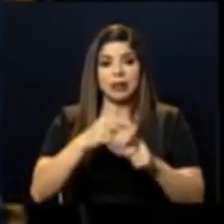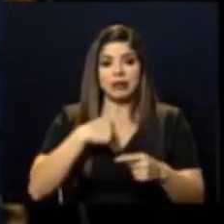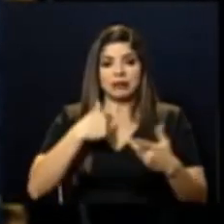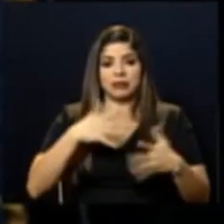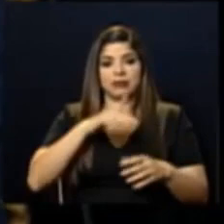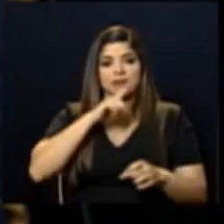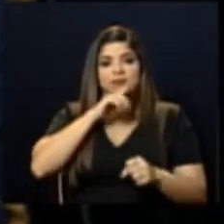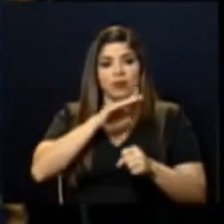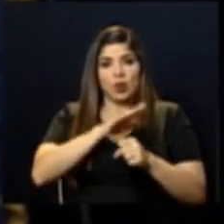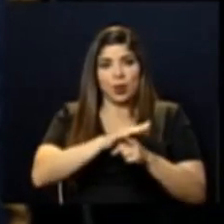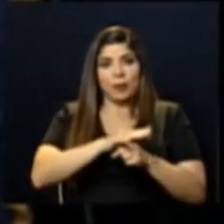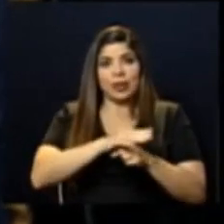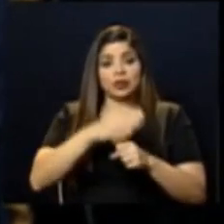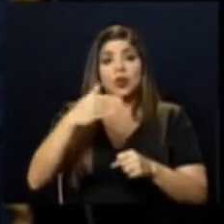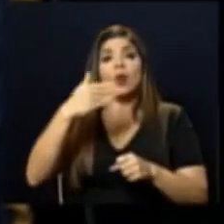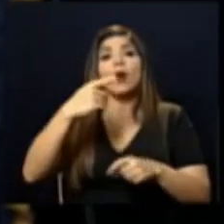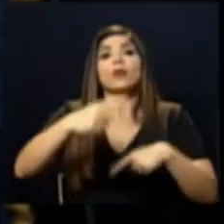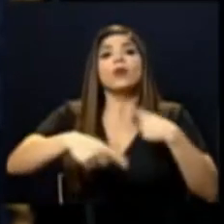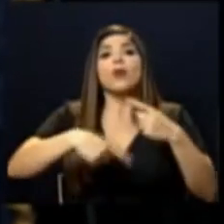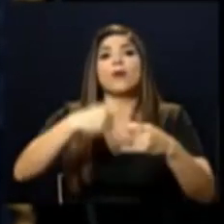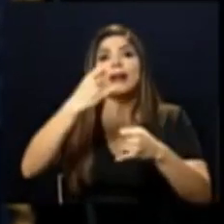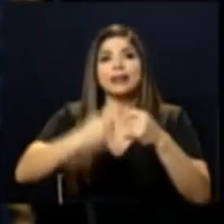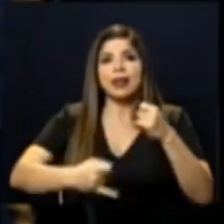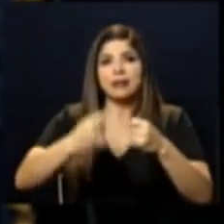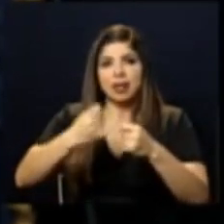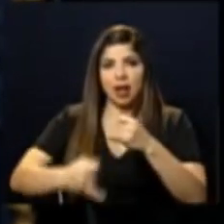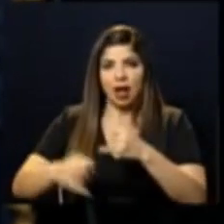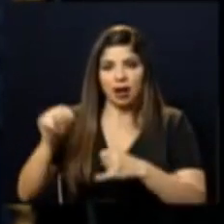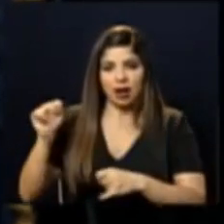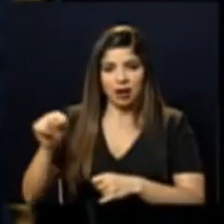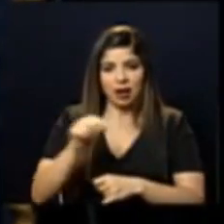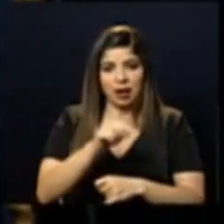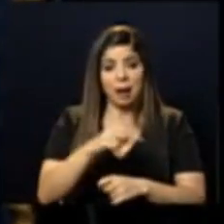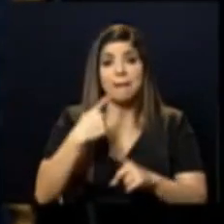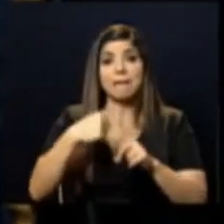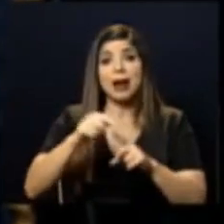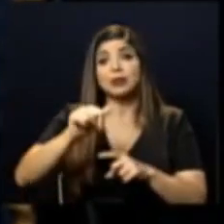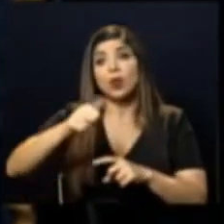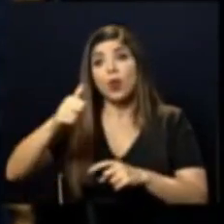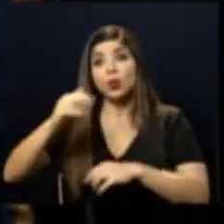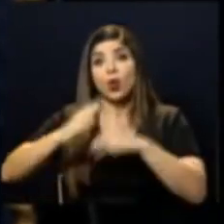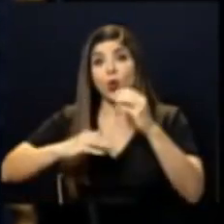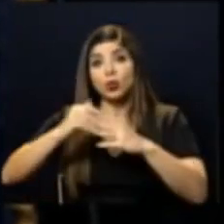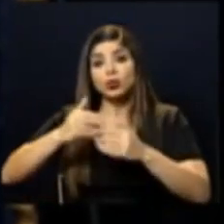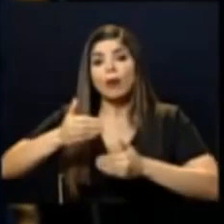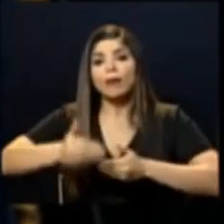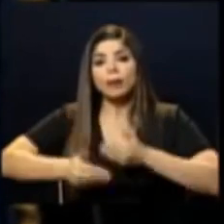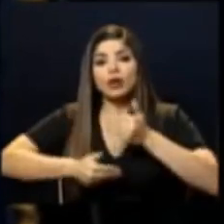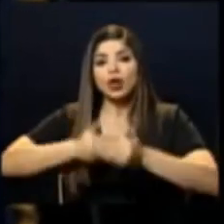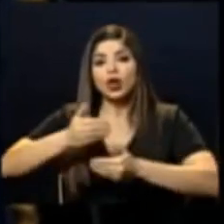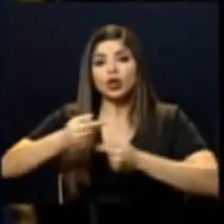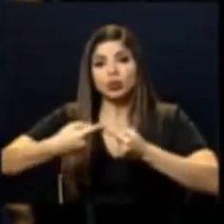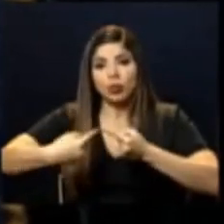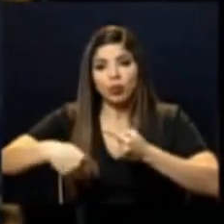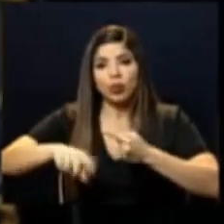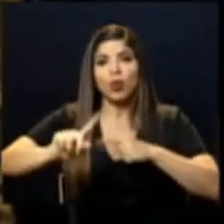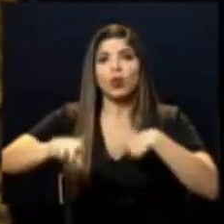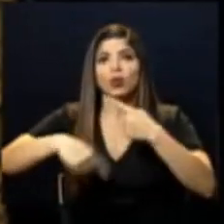compromiso de cuándo se finalizará, así como otras obras relevantes que están en proceso de